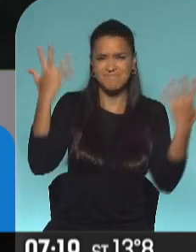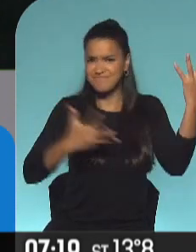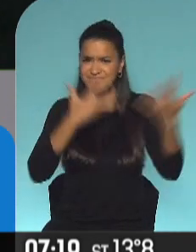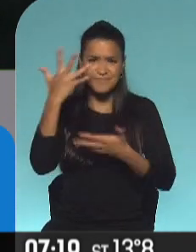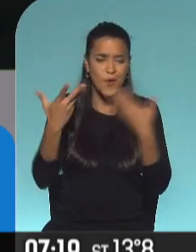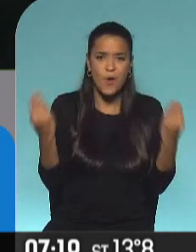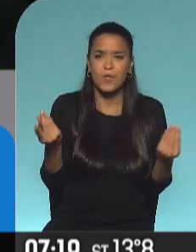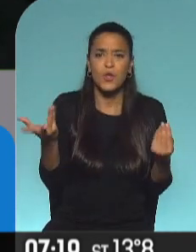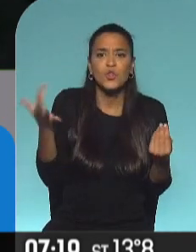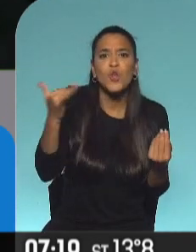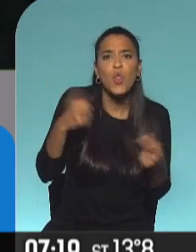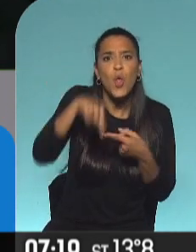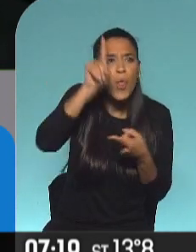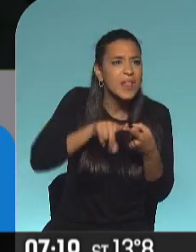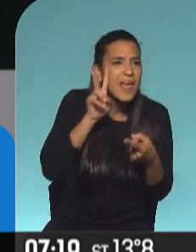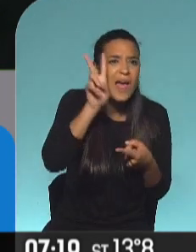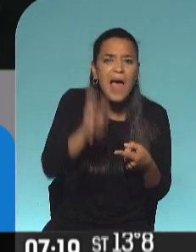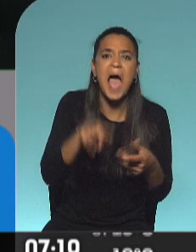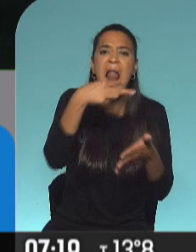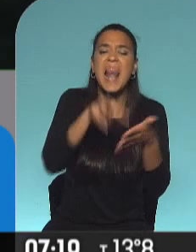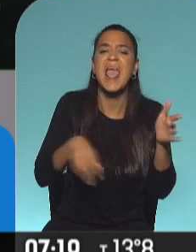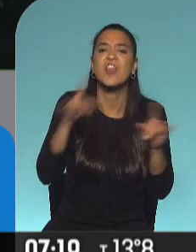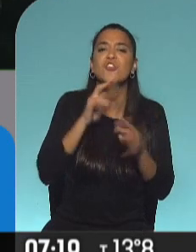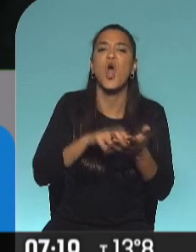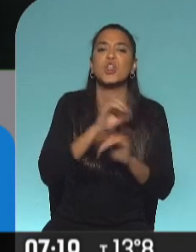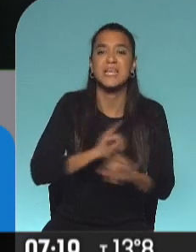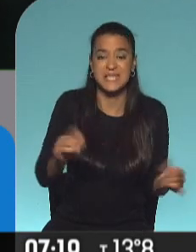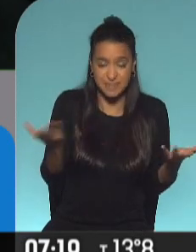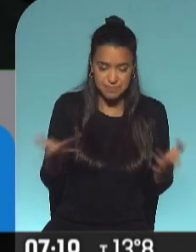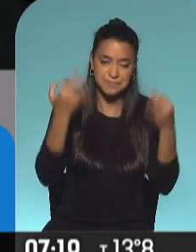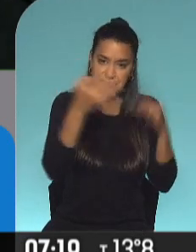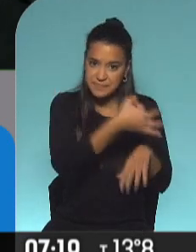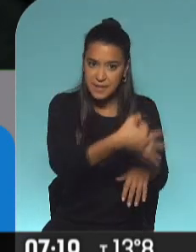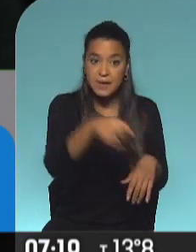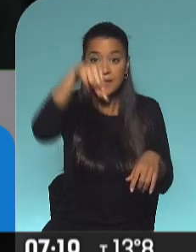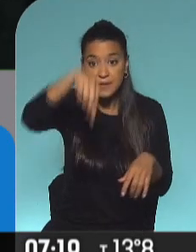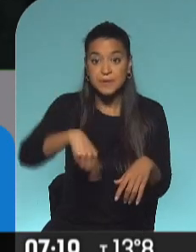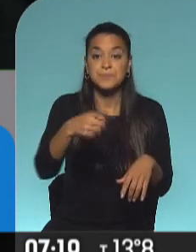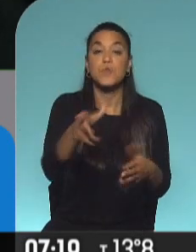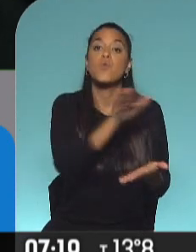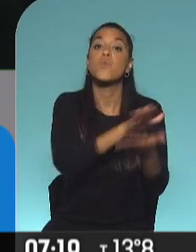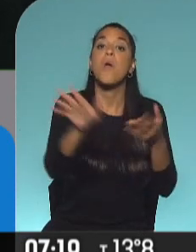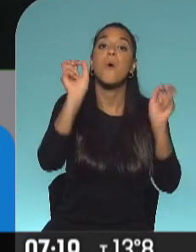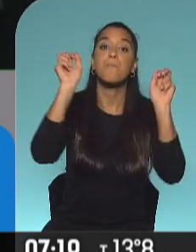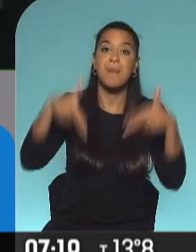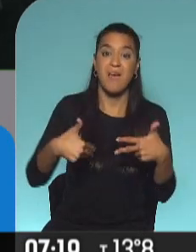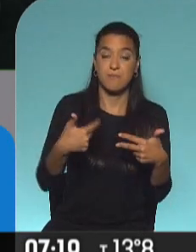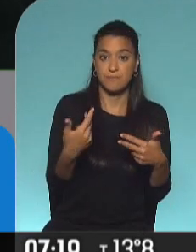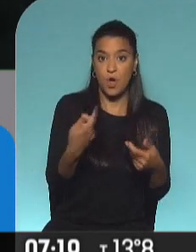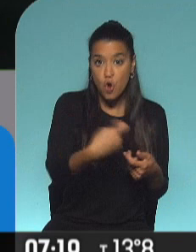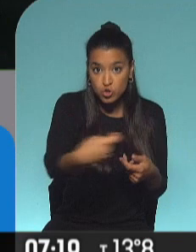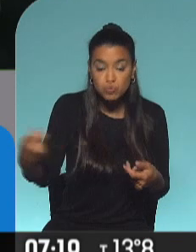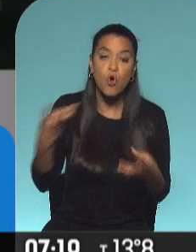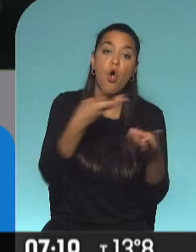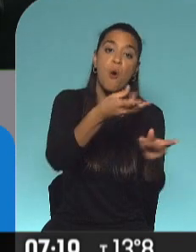no está todo el día leyendo las noticias. Pero tal como decís, este es un nuevo programa para el consumo que tiene que ver con la